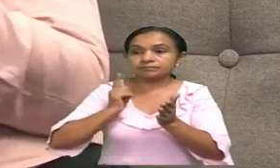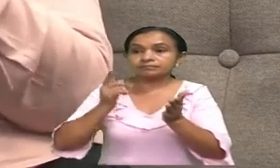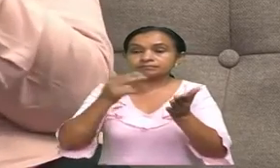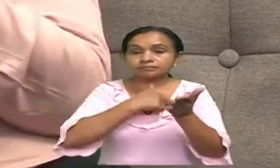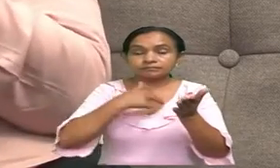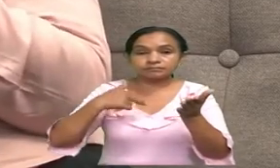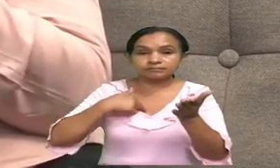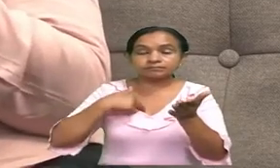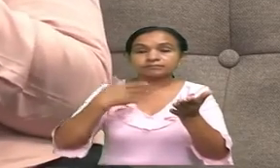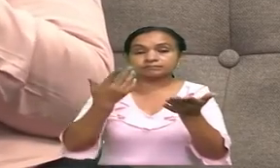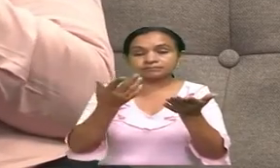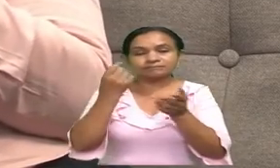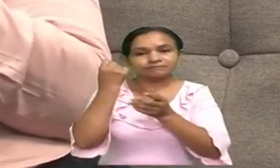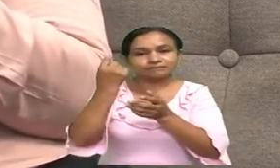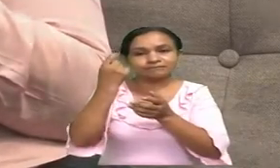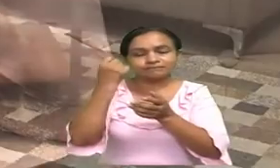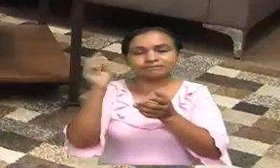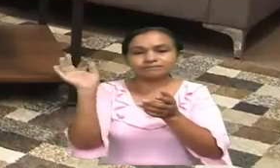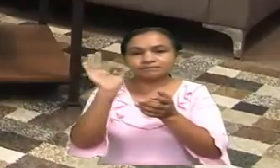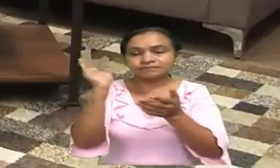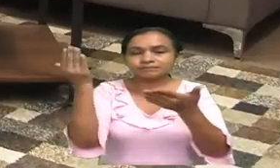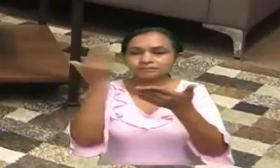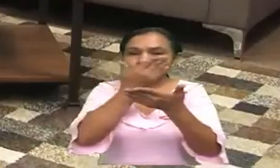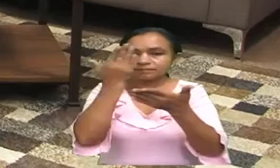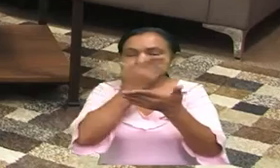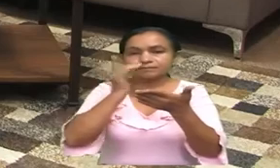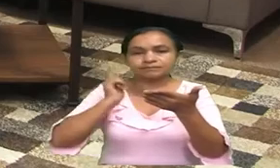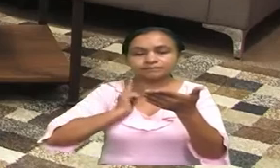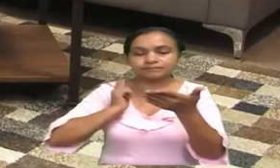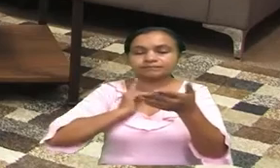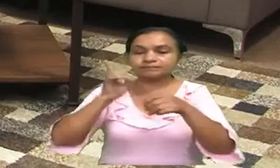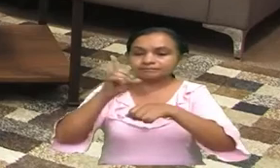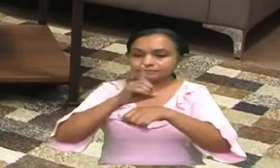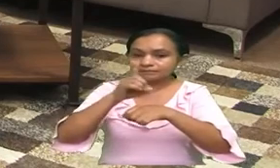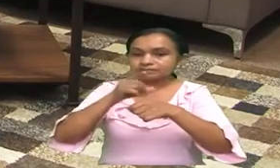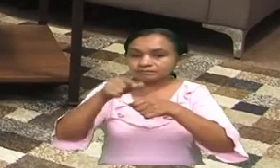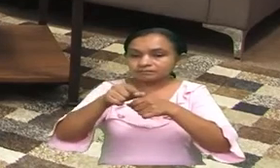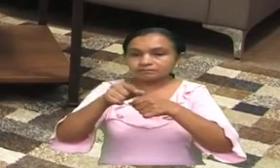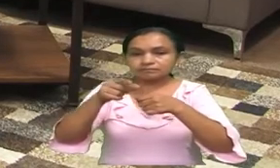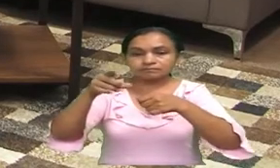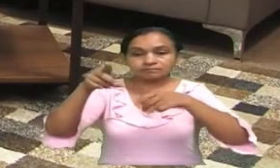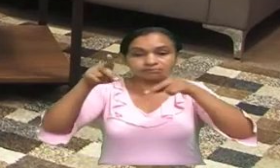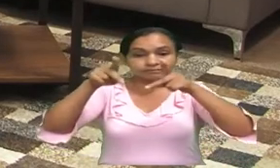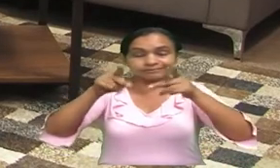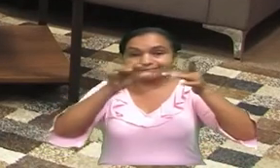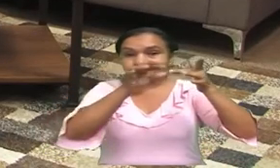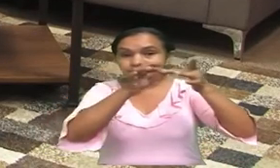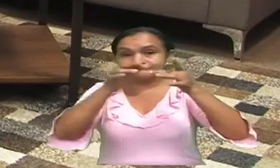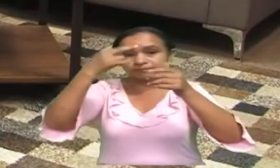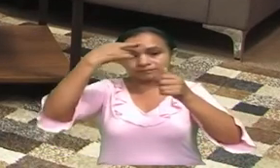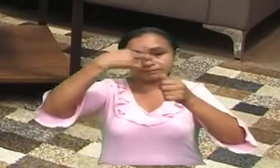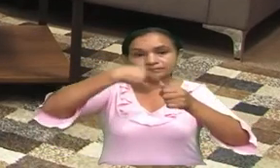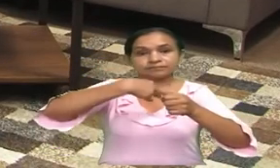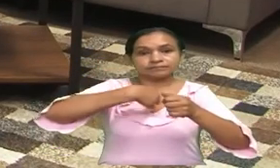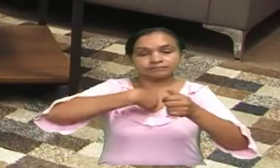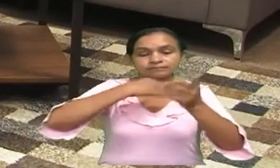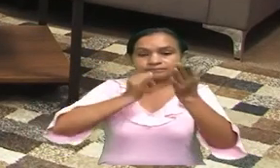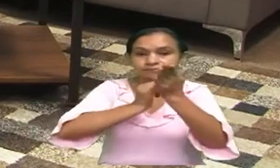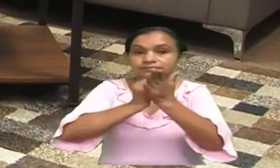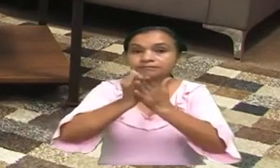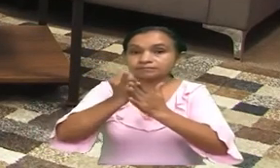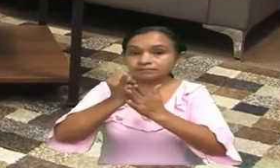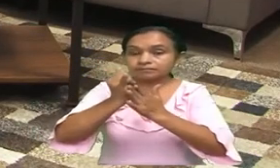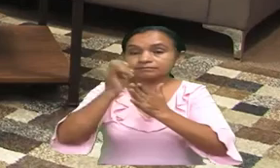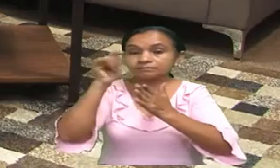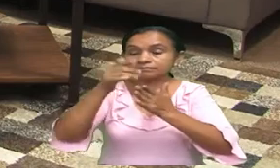saltos, porque nos hace falta esa formación de tener a los doctores, porque el doctor es su responsabilidad la investigación, y para